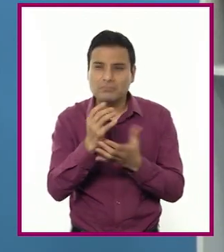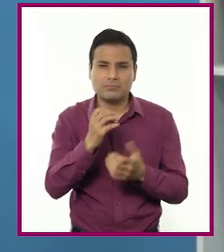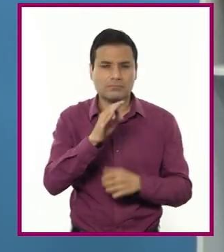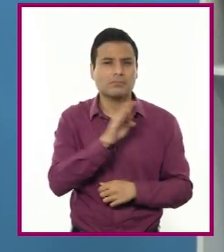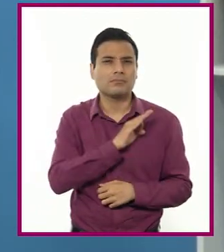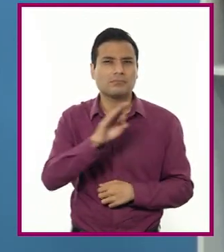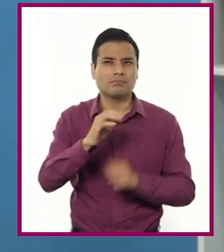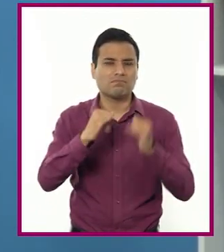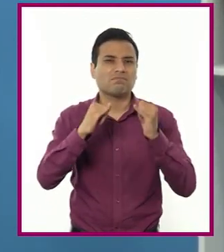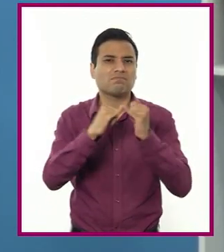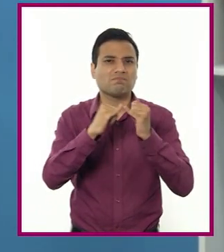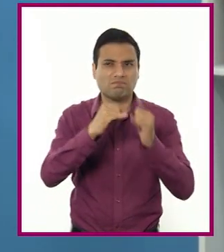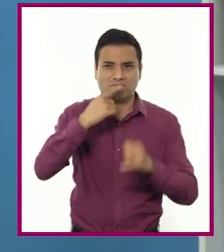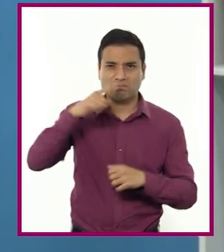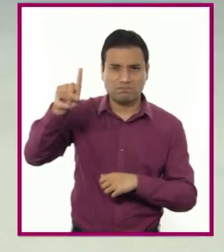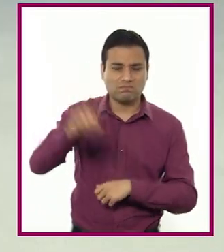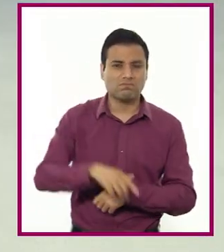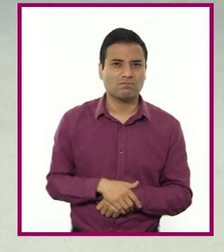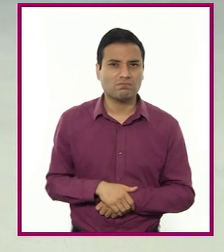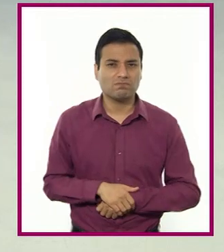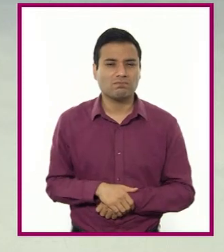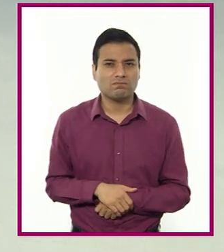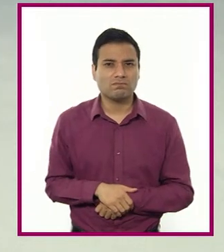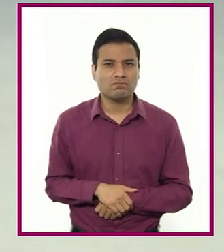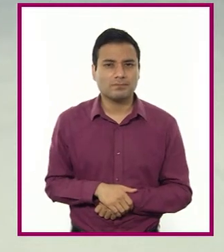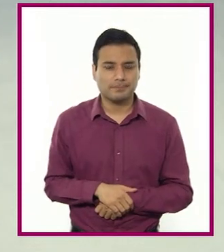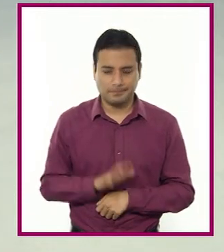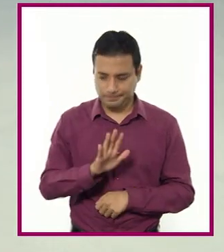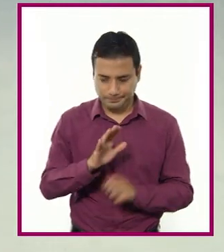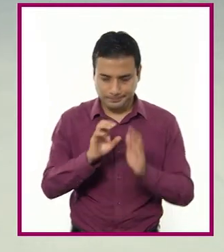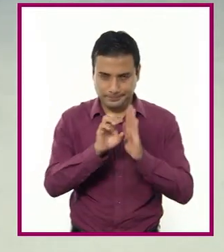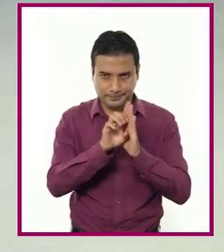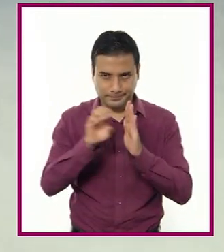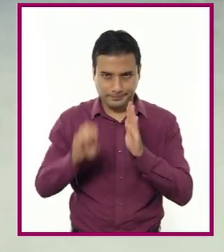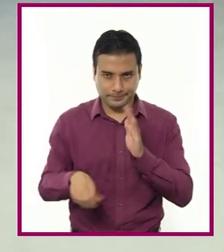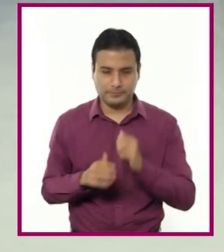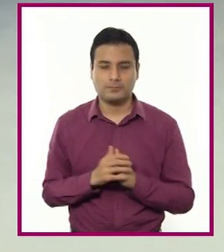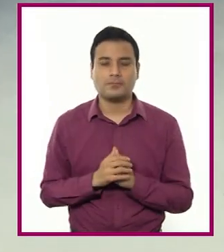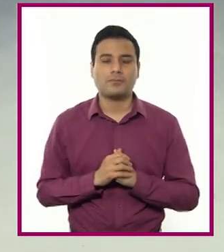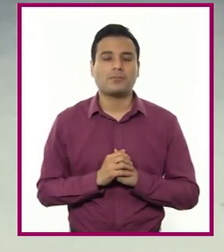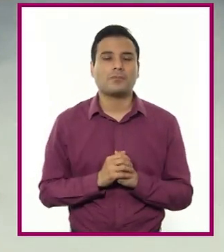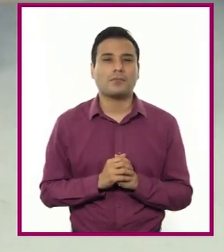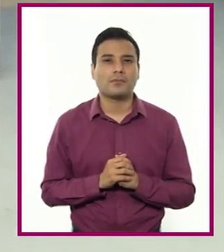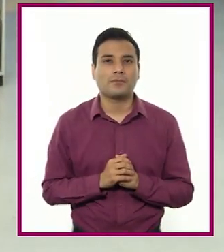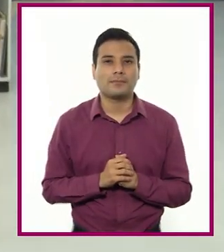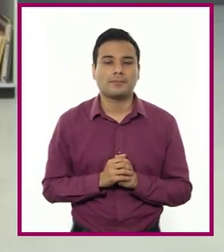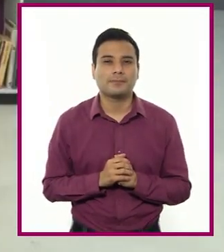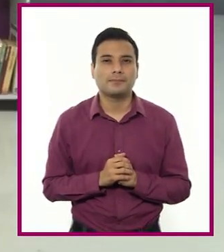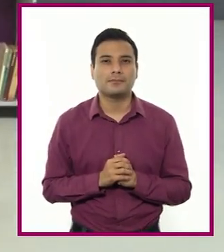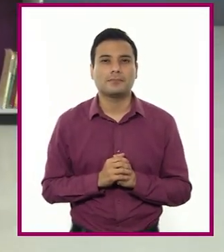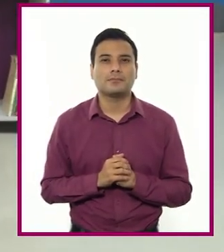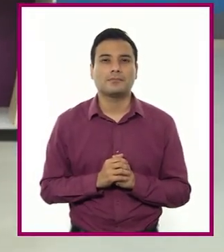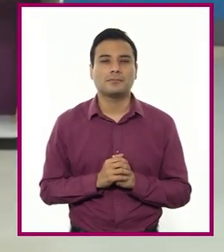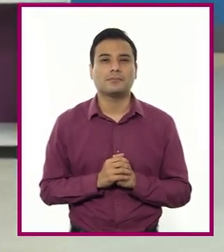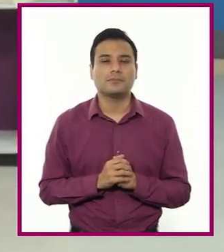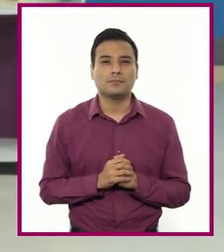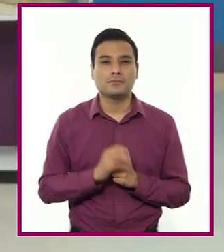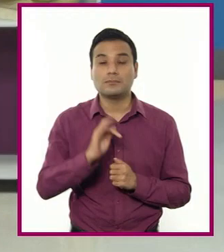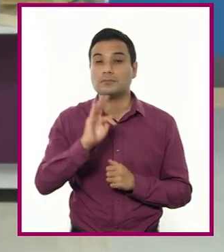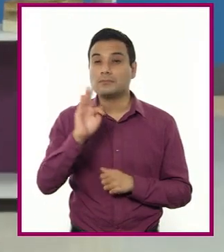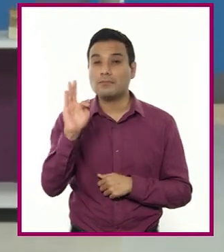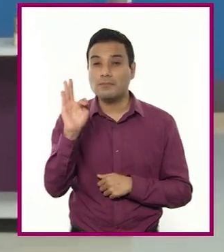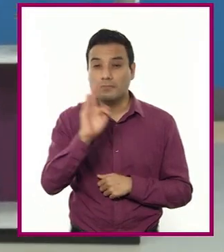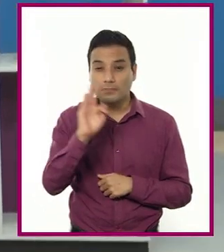instancias jurídicas para ampararse. Por ejemplo, si se instala una presa y los